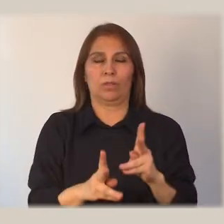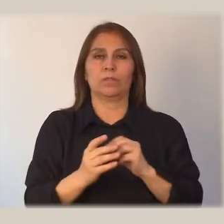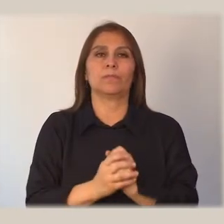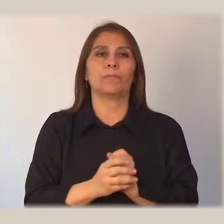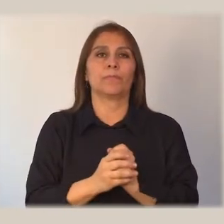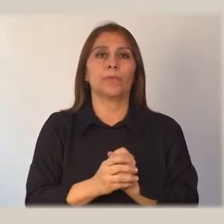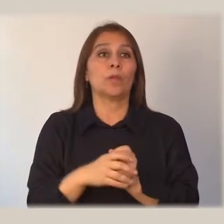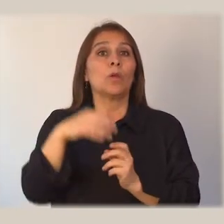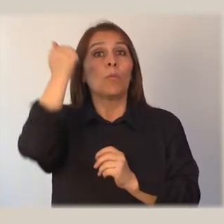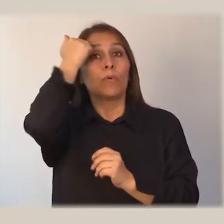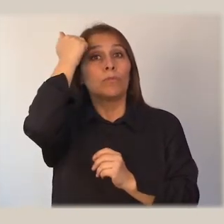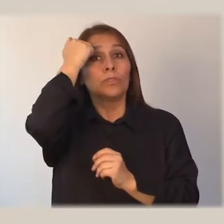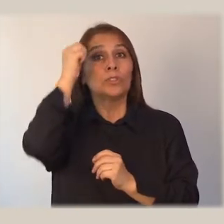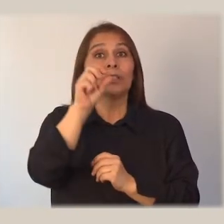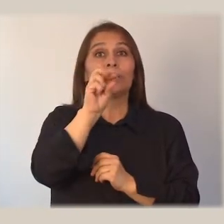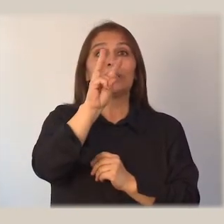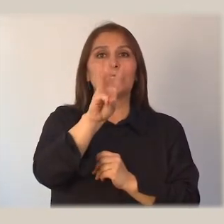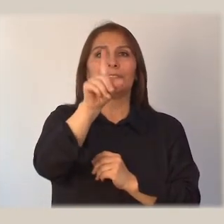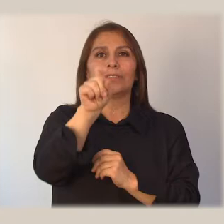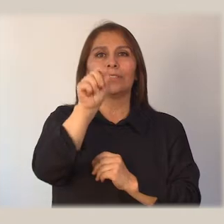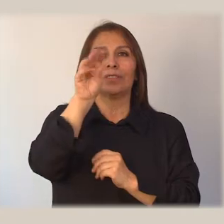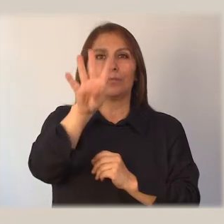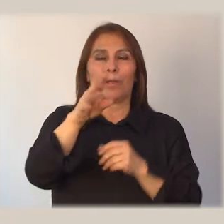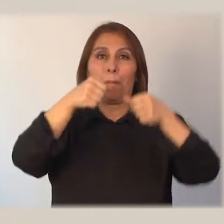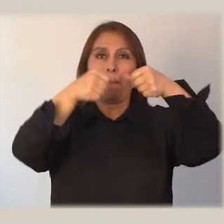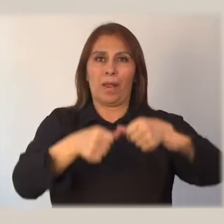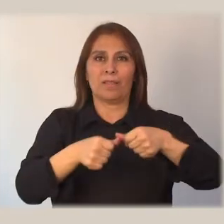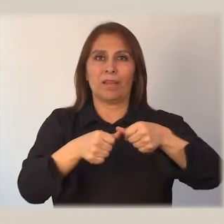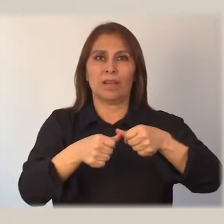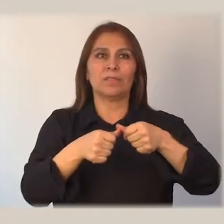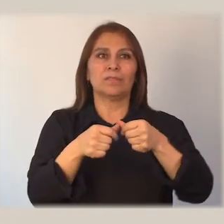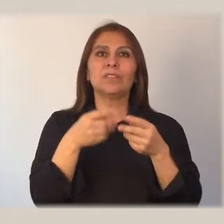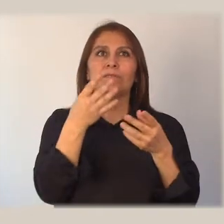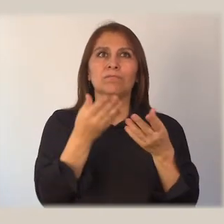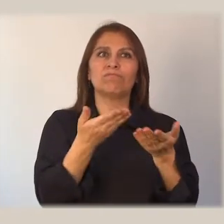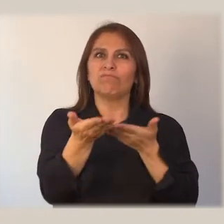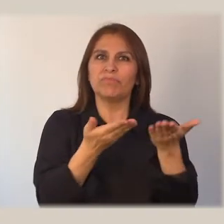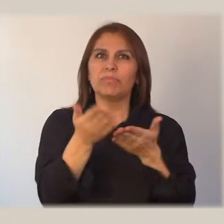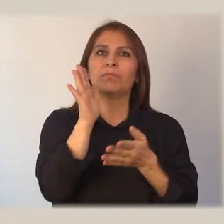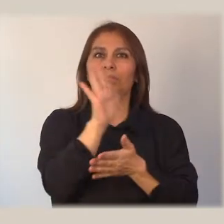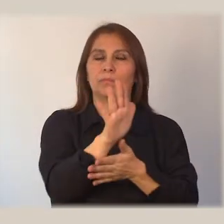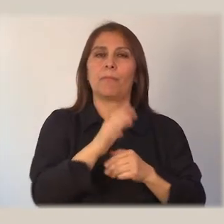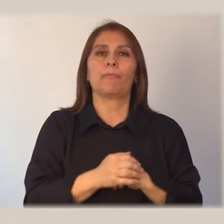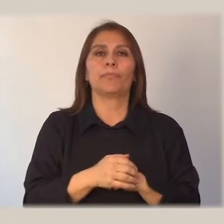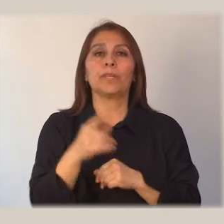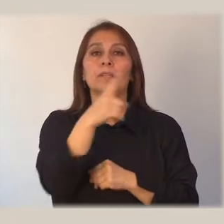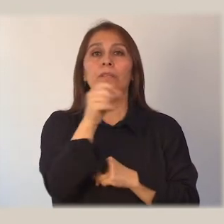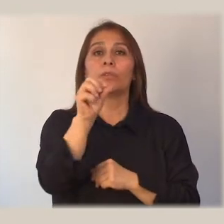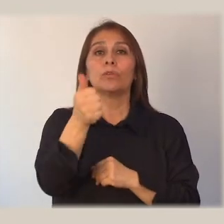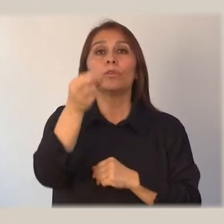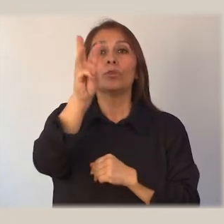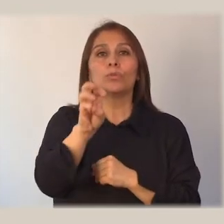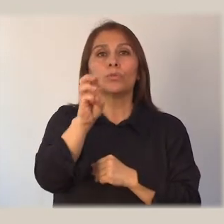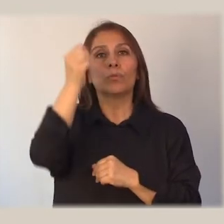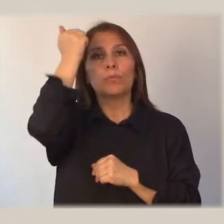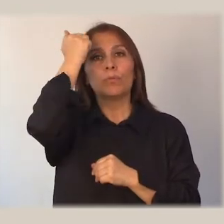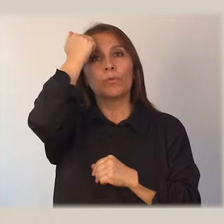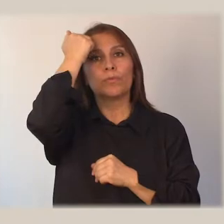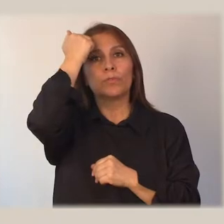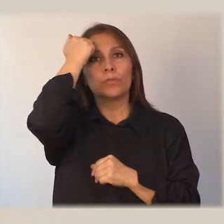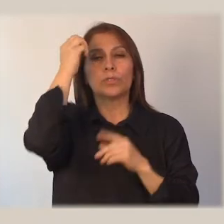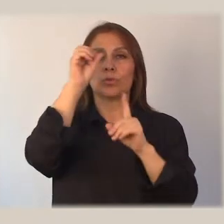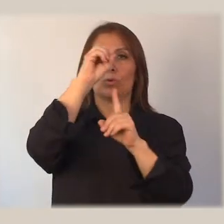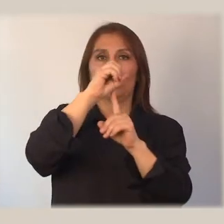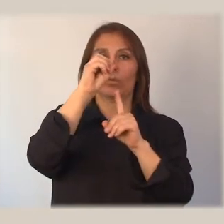364 profesores de planta y en la representación institucional de 118 profesores ocasionales así como en el apoyo a